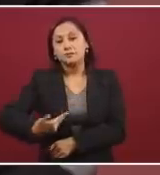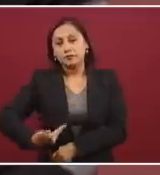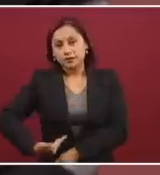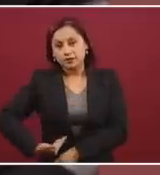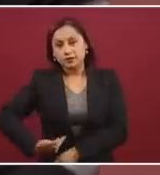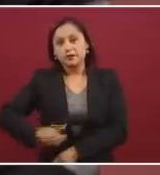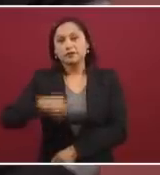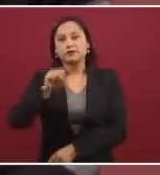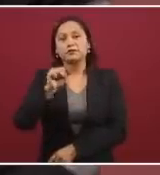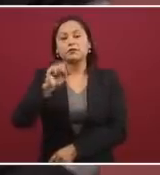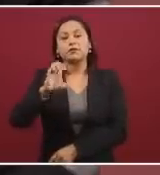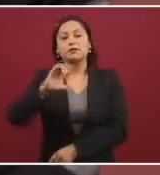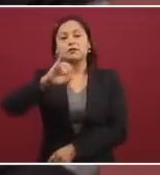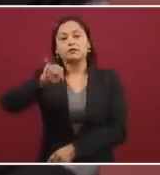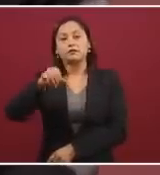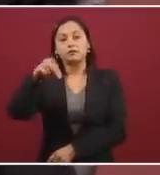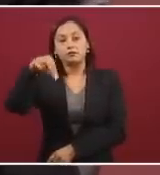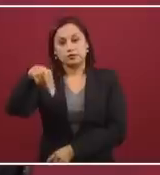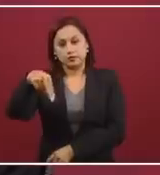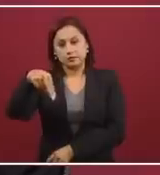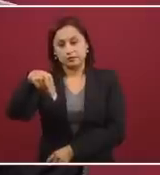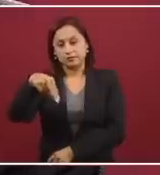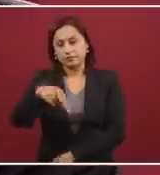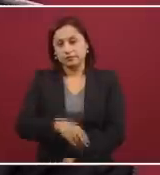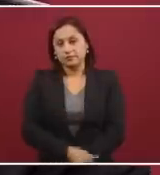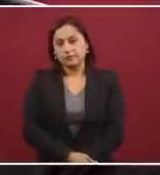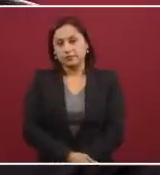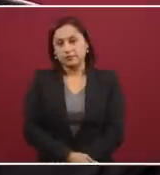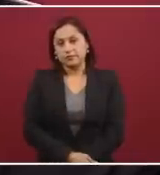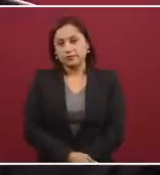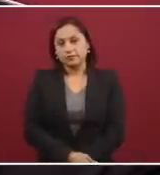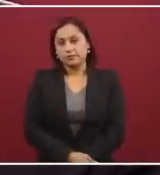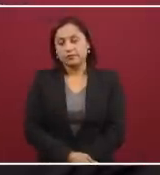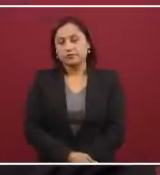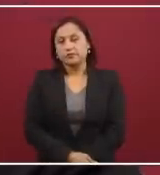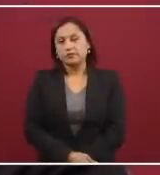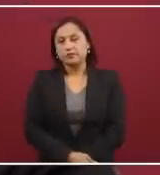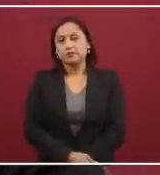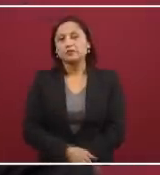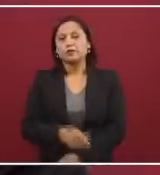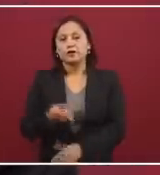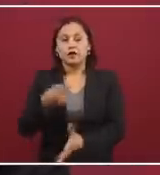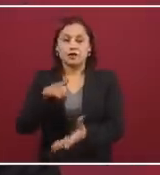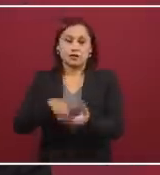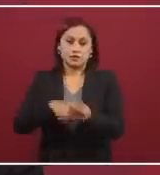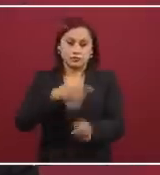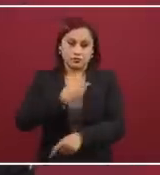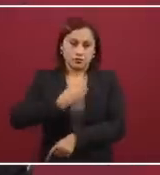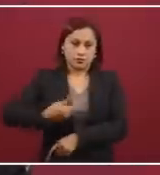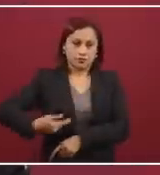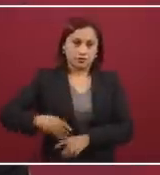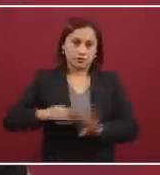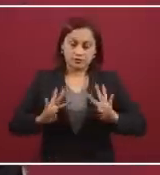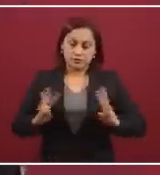corte y presidente el consejo en